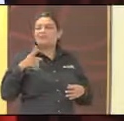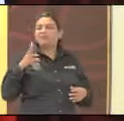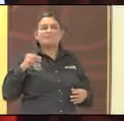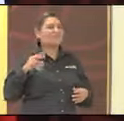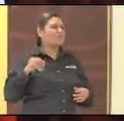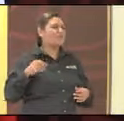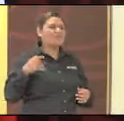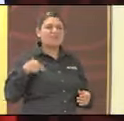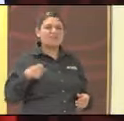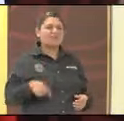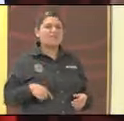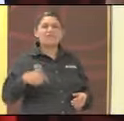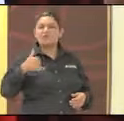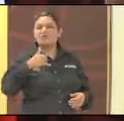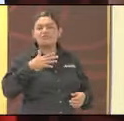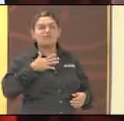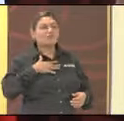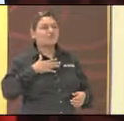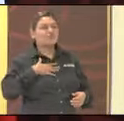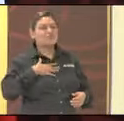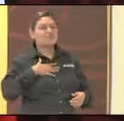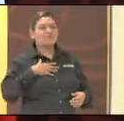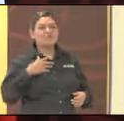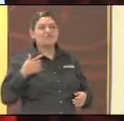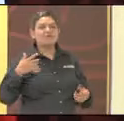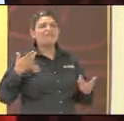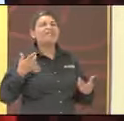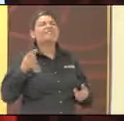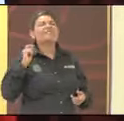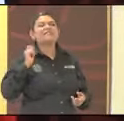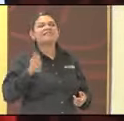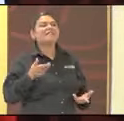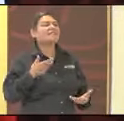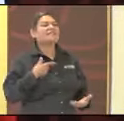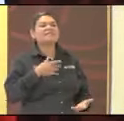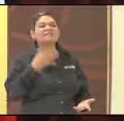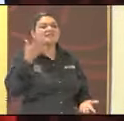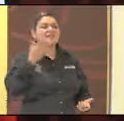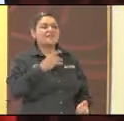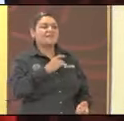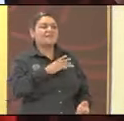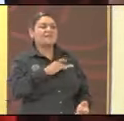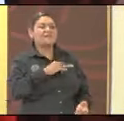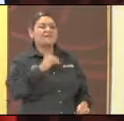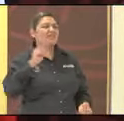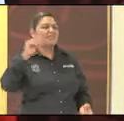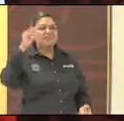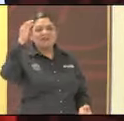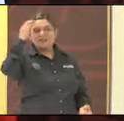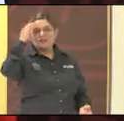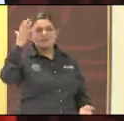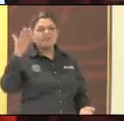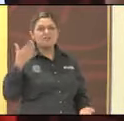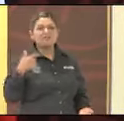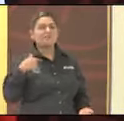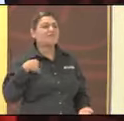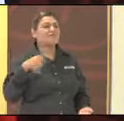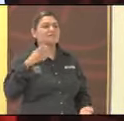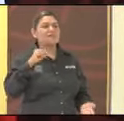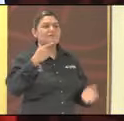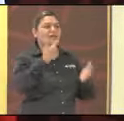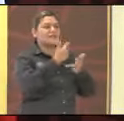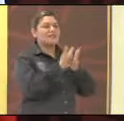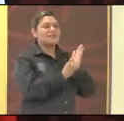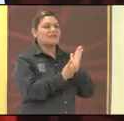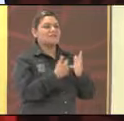hombre, yo no vivo con miedo. Es más, no sé ni qué significa esa palabra de miedo. Ni la conozco siquiera. No está en mi diccionario.